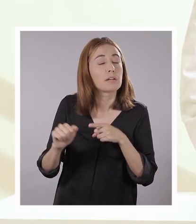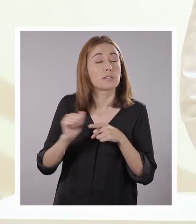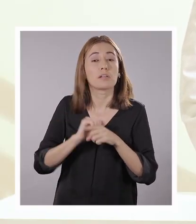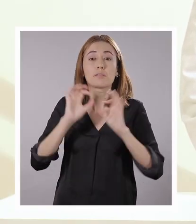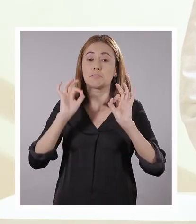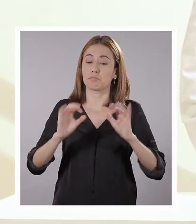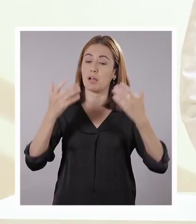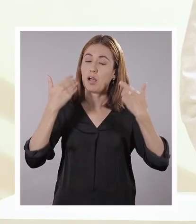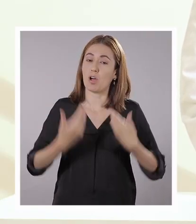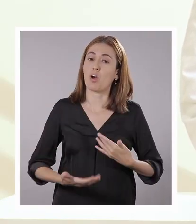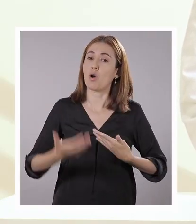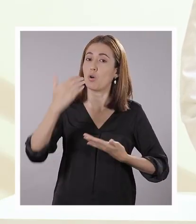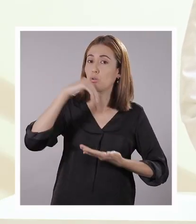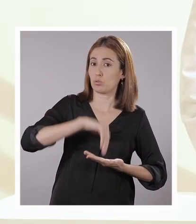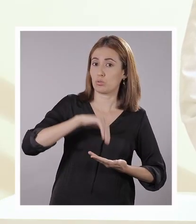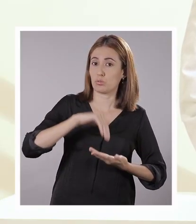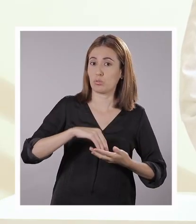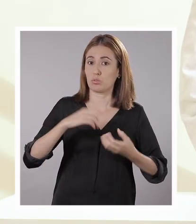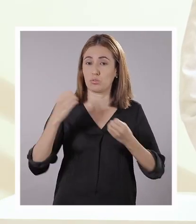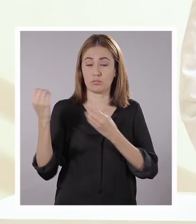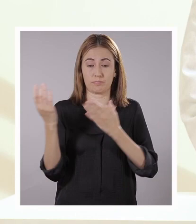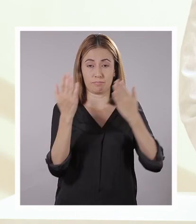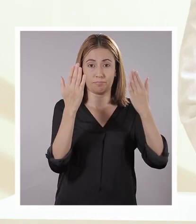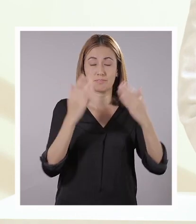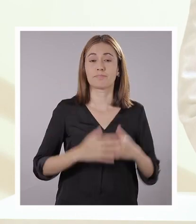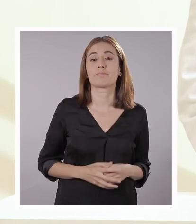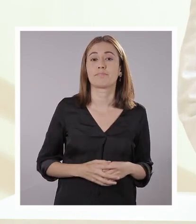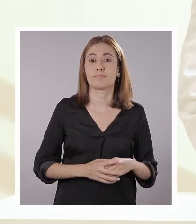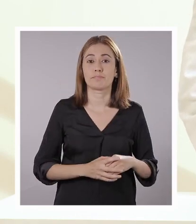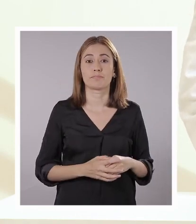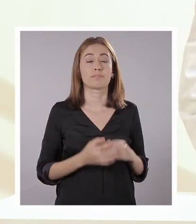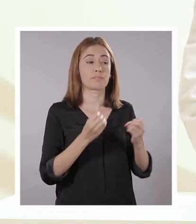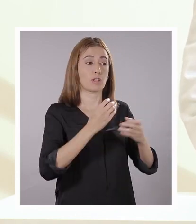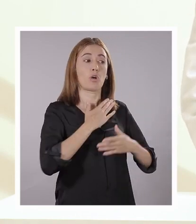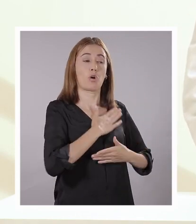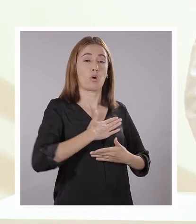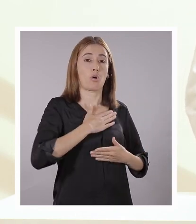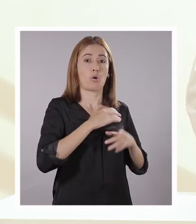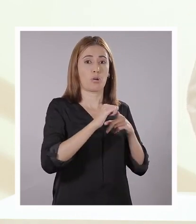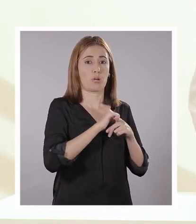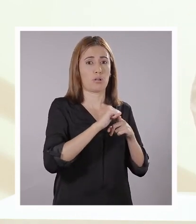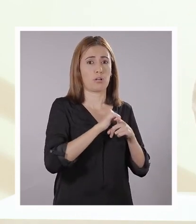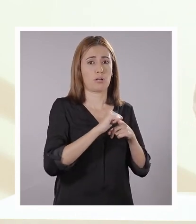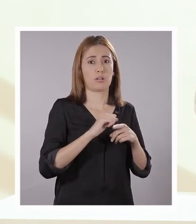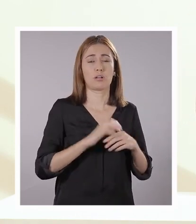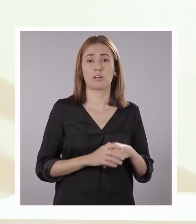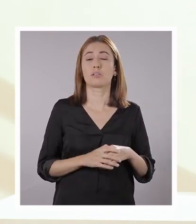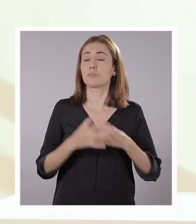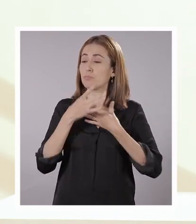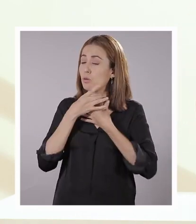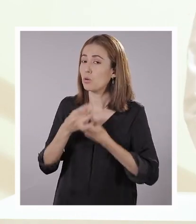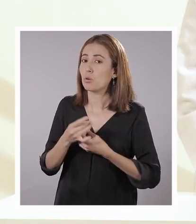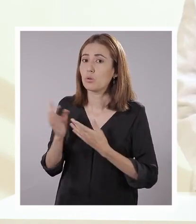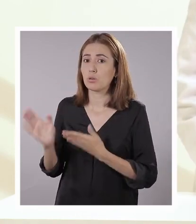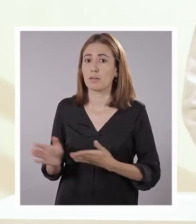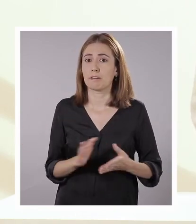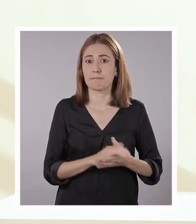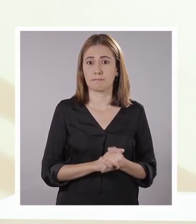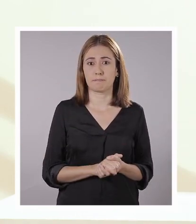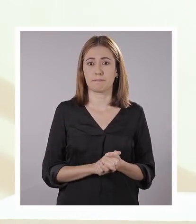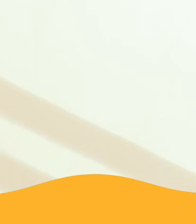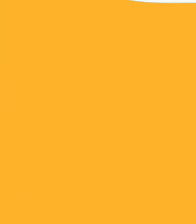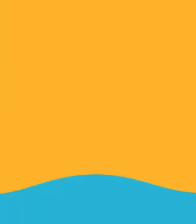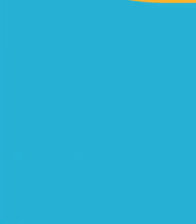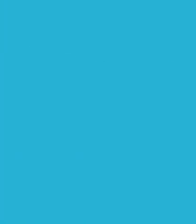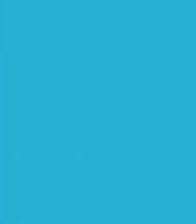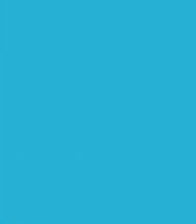la práctica hace que consigamos que seamos maestros. Así que, por favor, yo voy a practicar. Tienes que enseñarme a hacer esta técnica. Encantado, profe. Encantado. Pandemia.